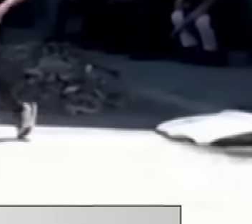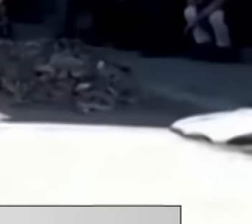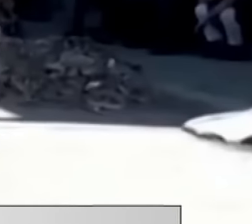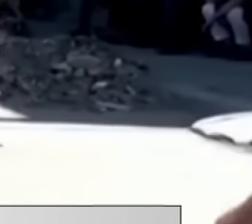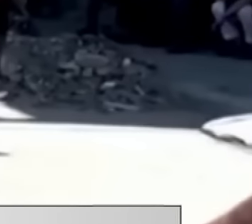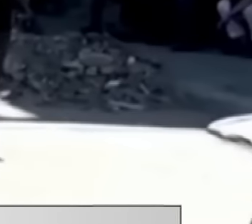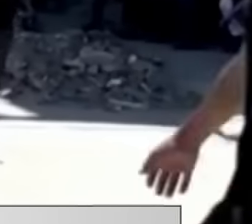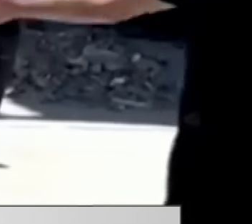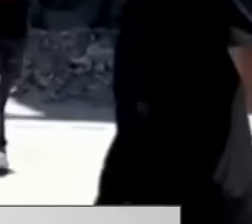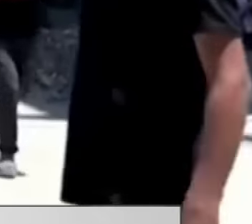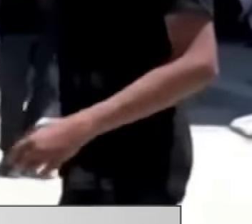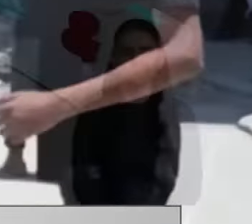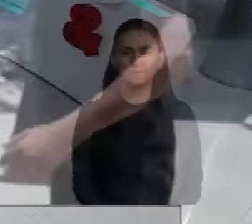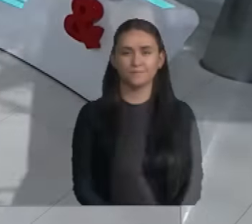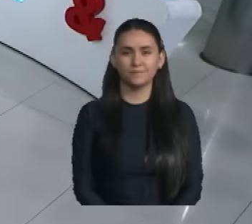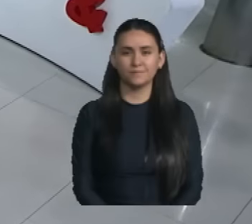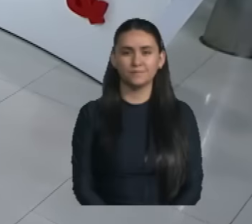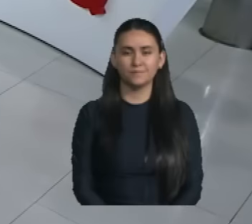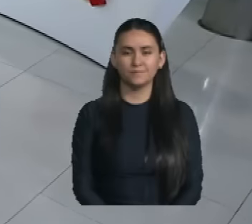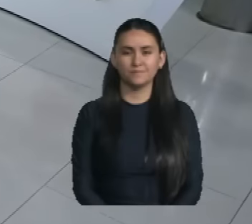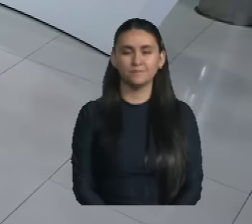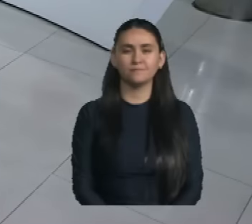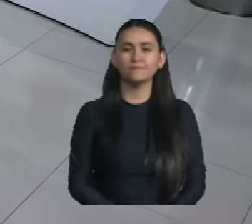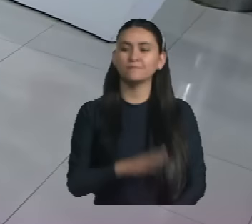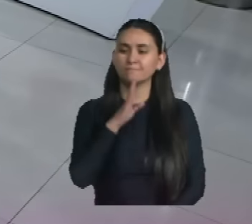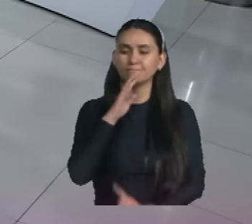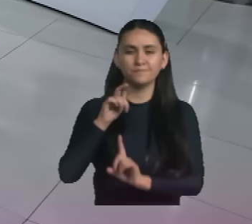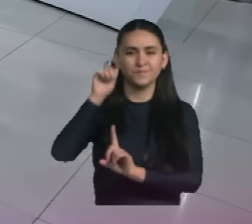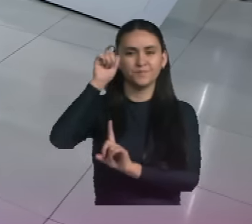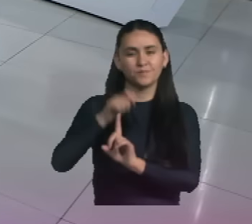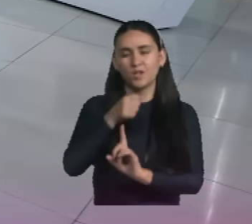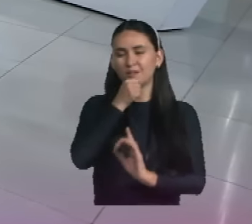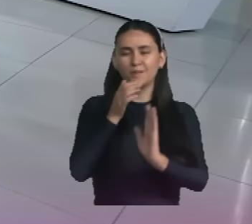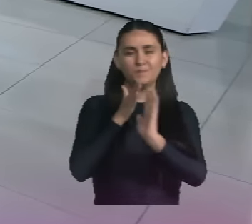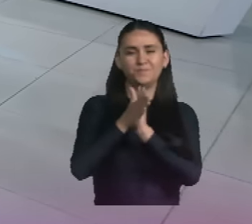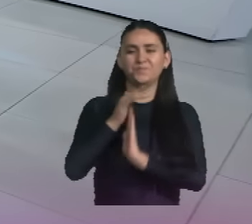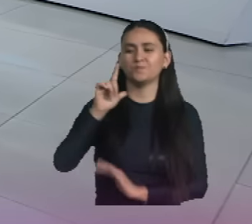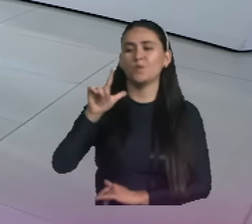es el lugar más peligroso del mundo. Con Luisa Tobo.